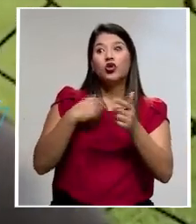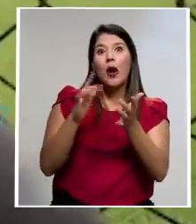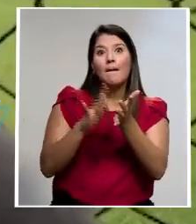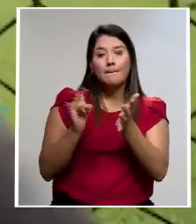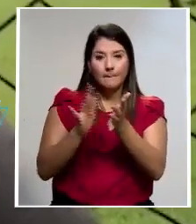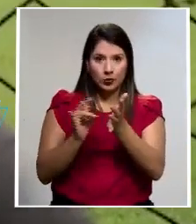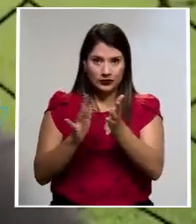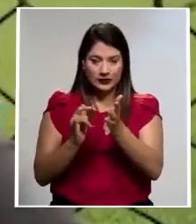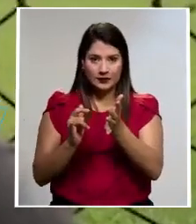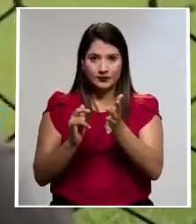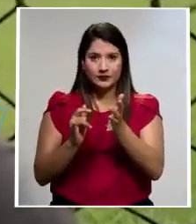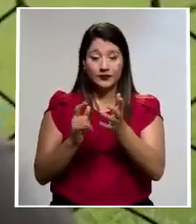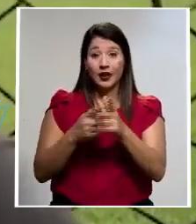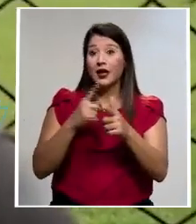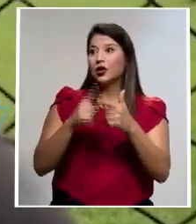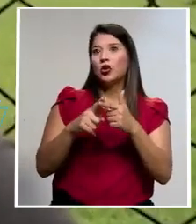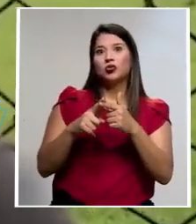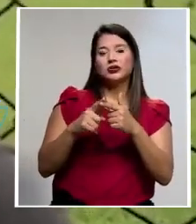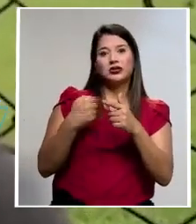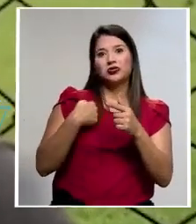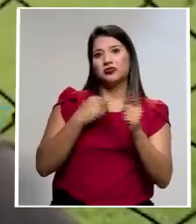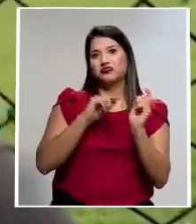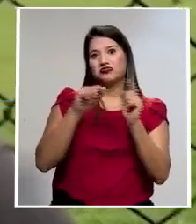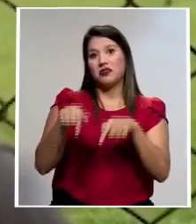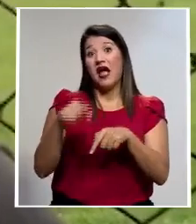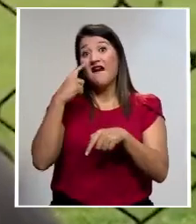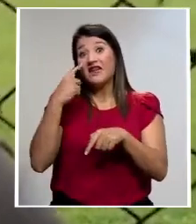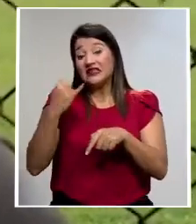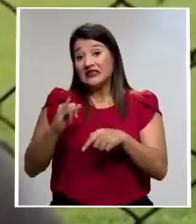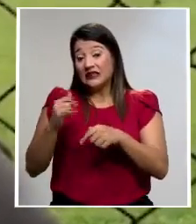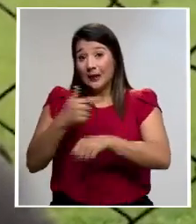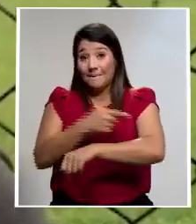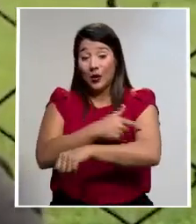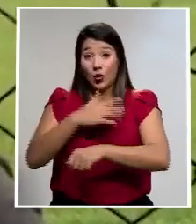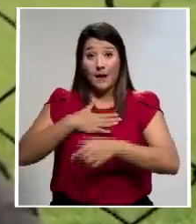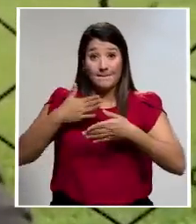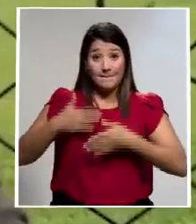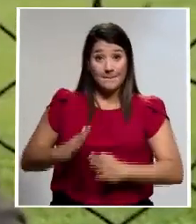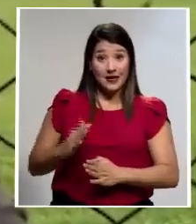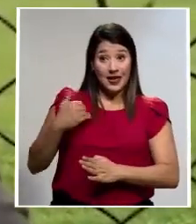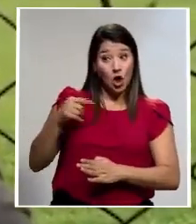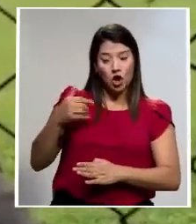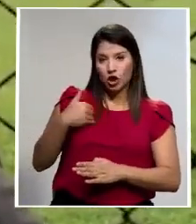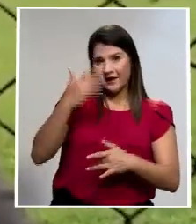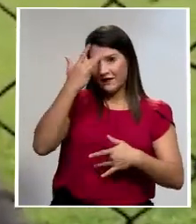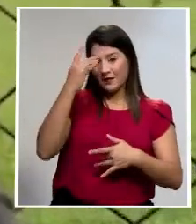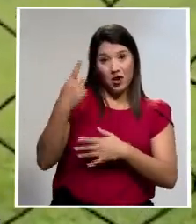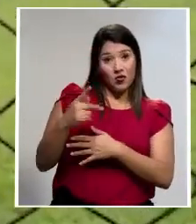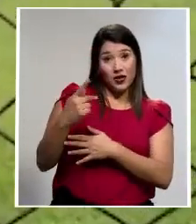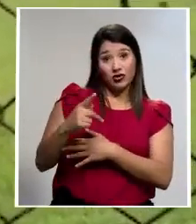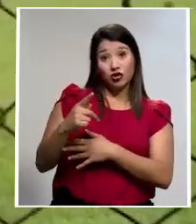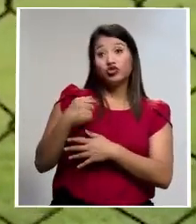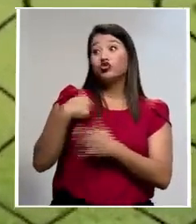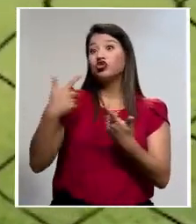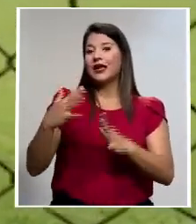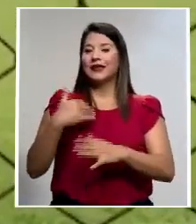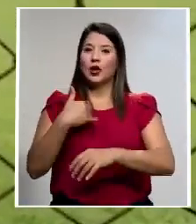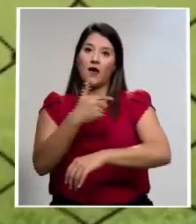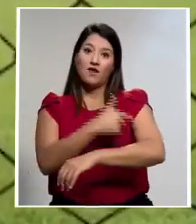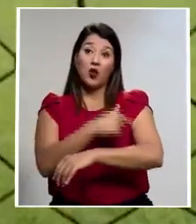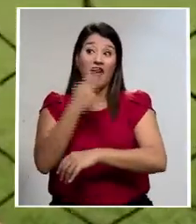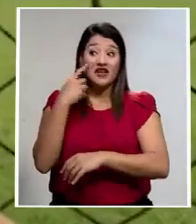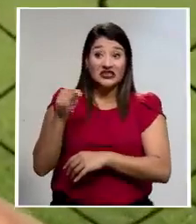vacunas. Entonces aproveché para a ver si a mi hijo vacunan. No tiene factor de riesgo, pero ya yo me vacuné. Entonces vamos a